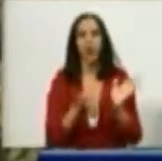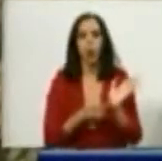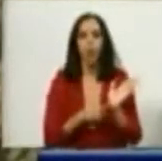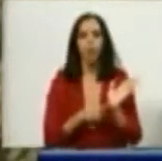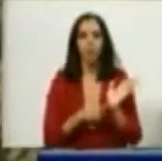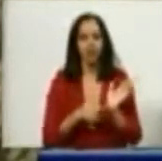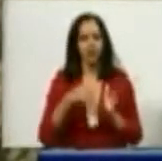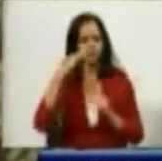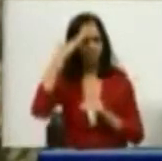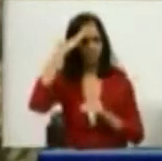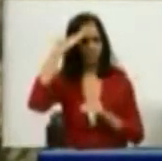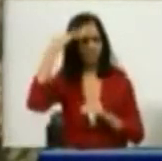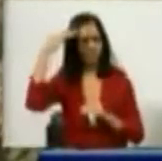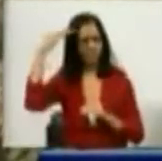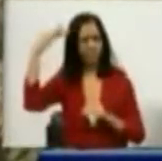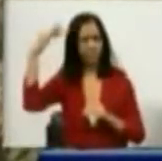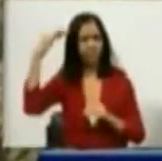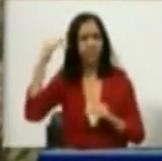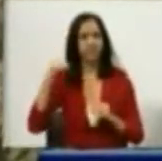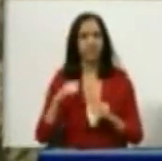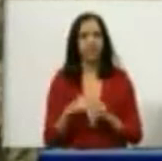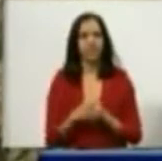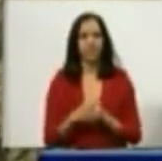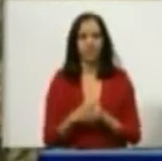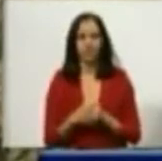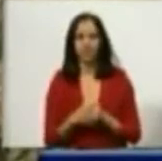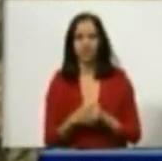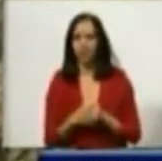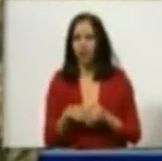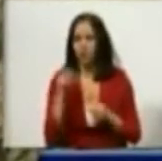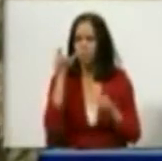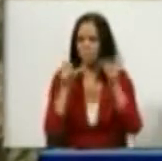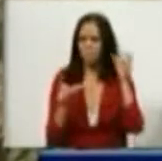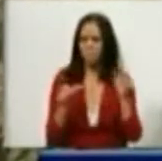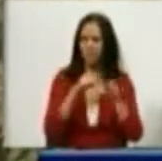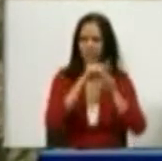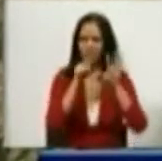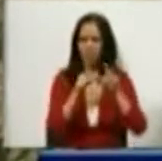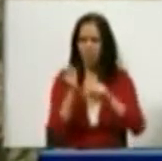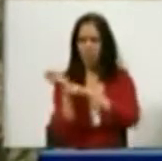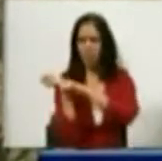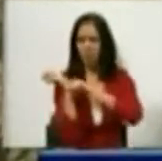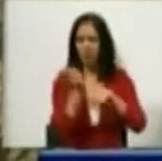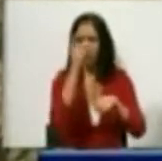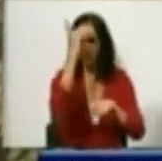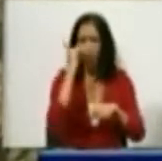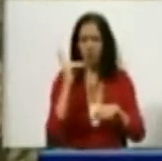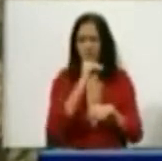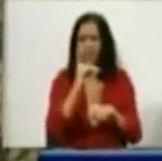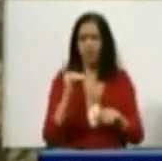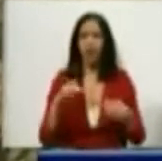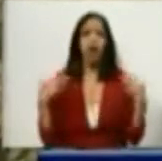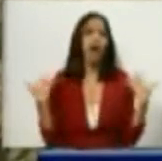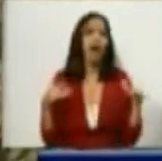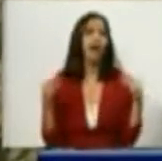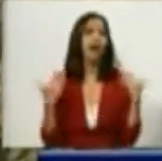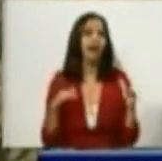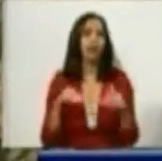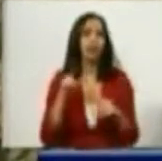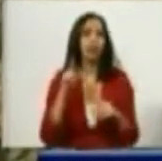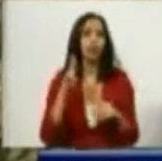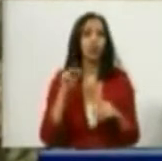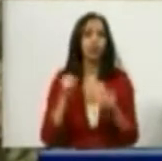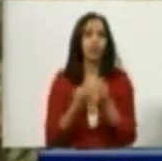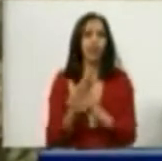predicción que tengo por ahí así de Escobar Gregor blanco un bateador dominicano de empoderada y Luis Florido